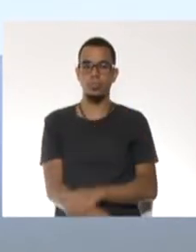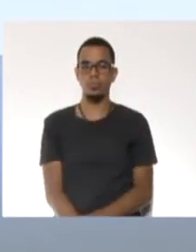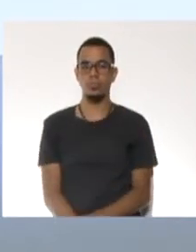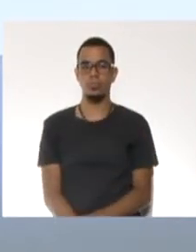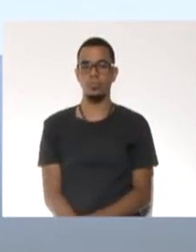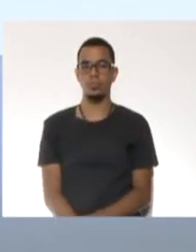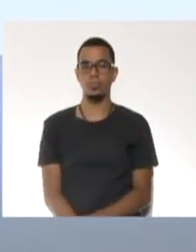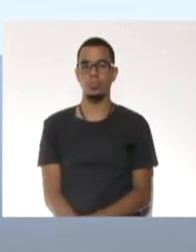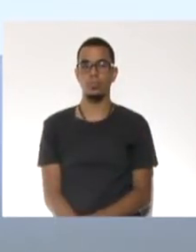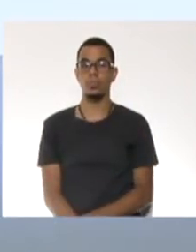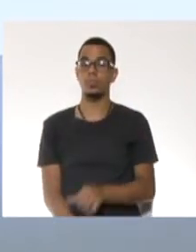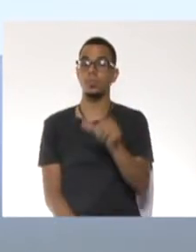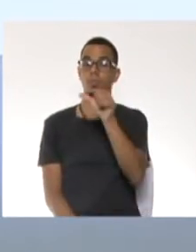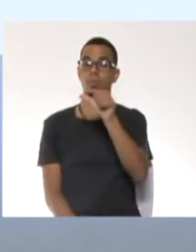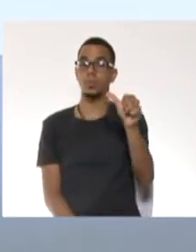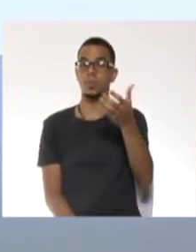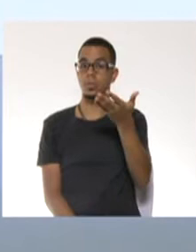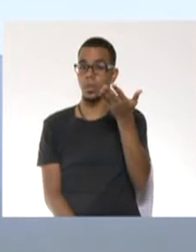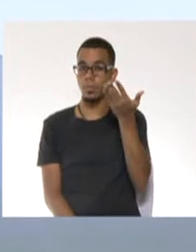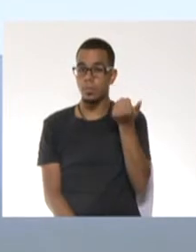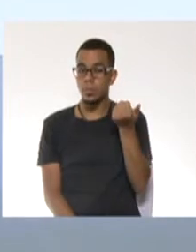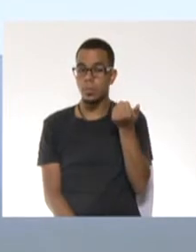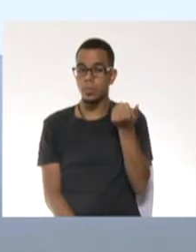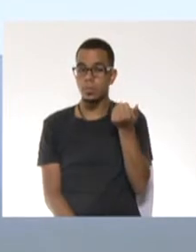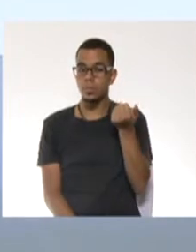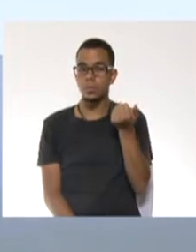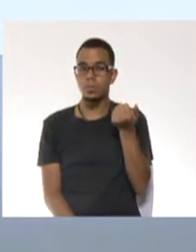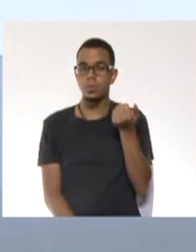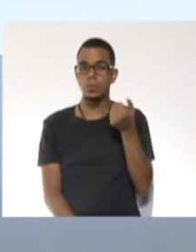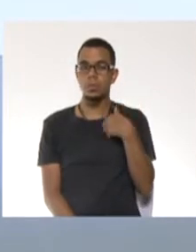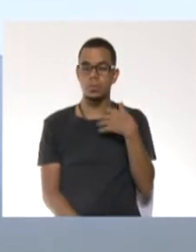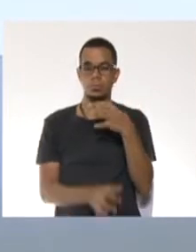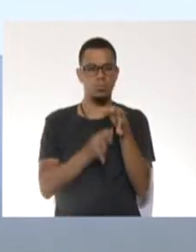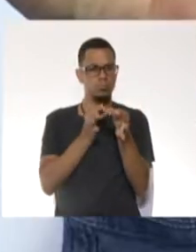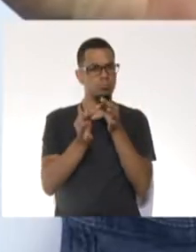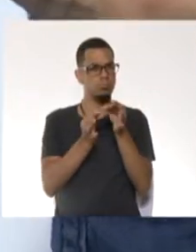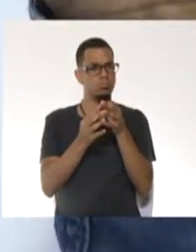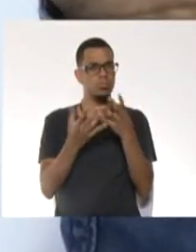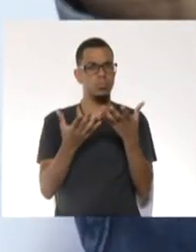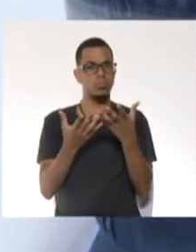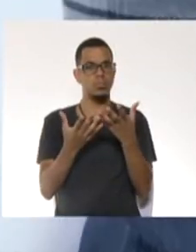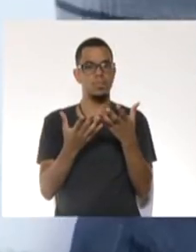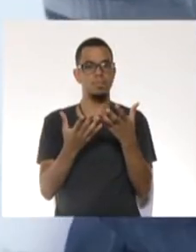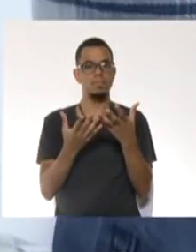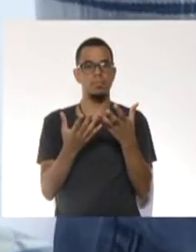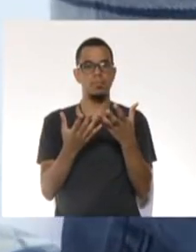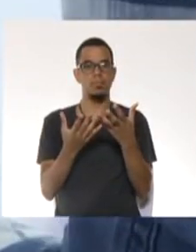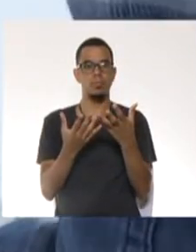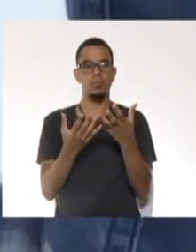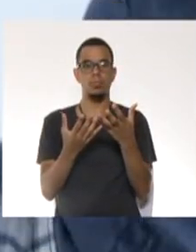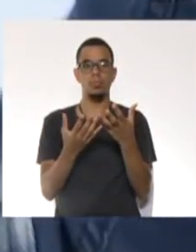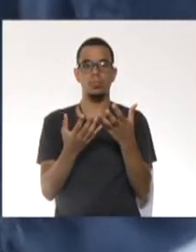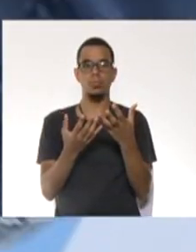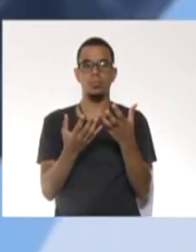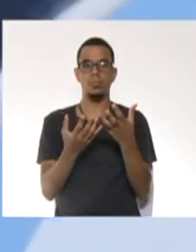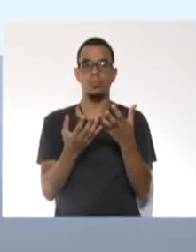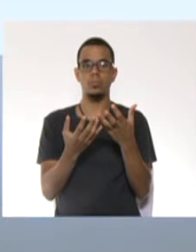La semana pasada esta esfera la pudimos explicar, ¿verdad? Cuando